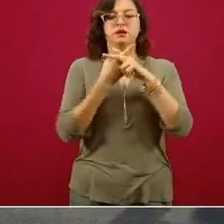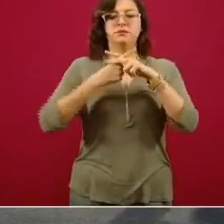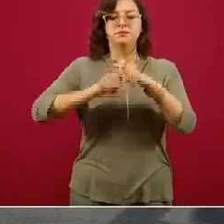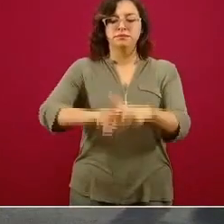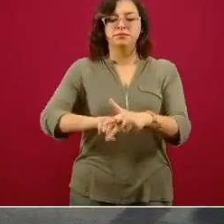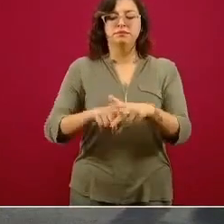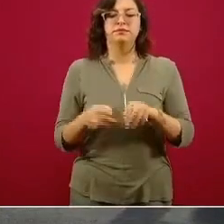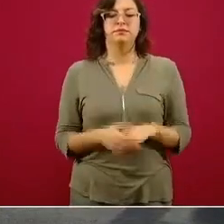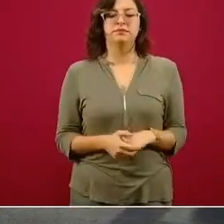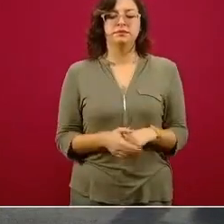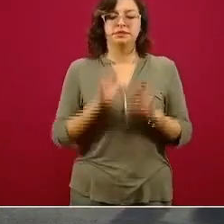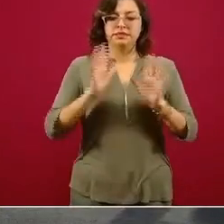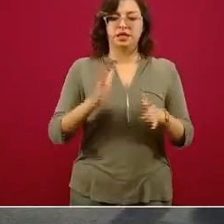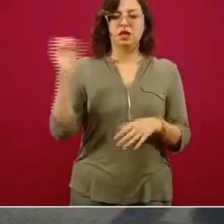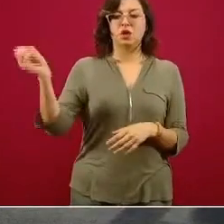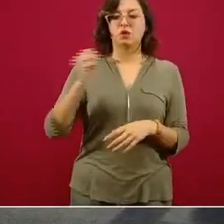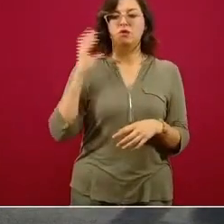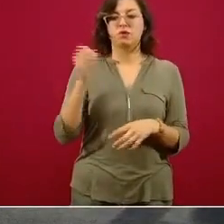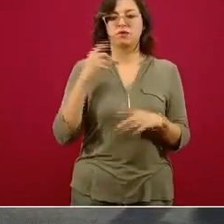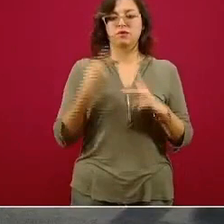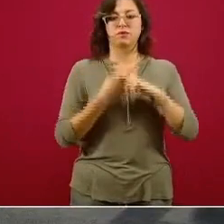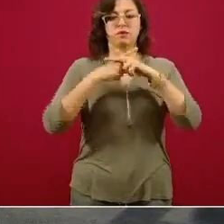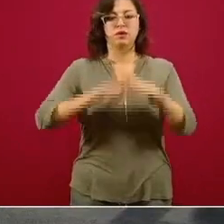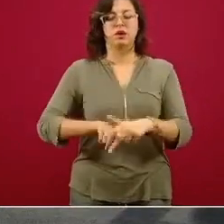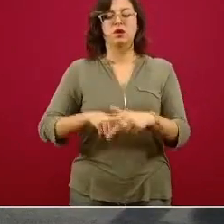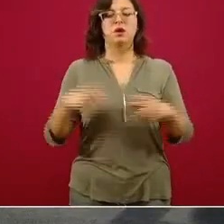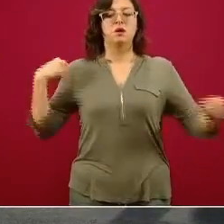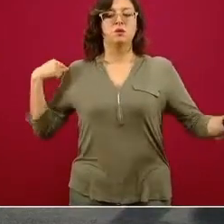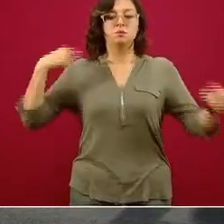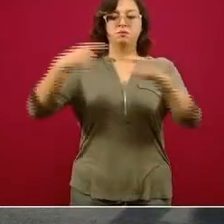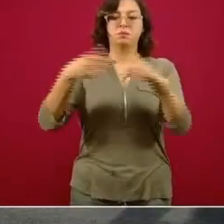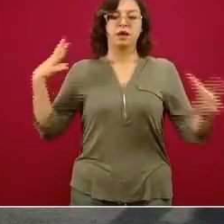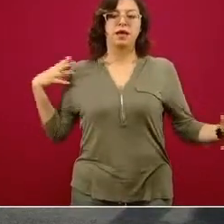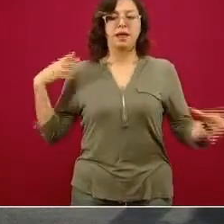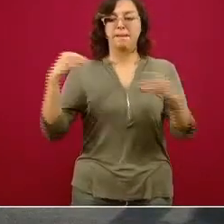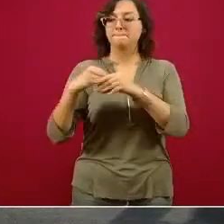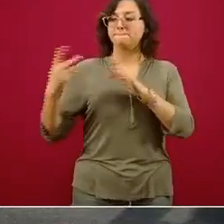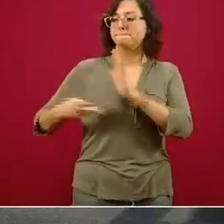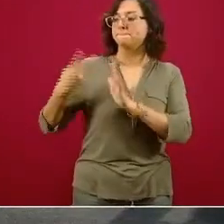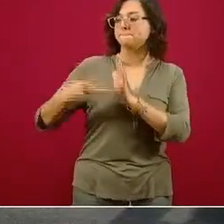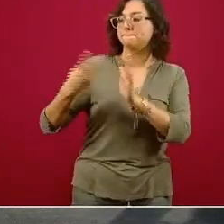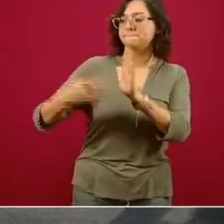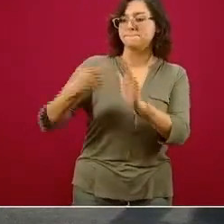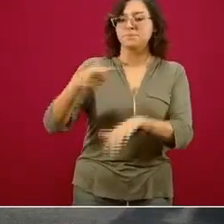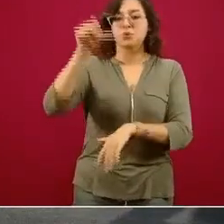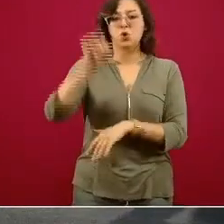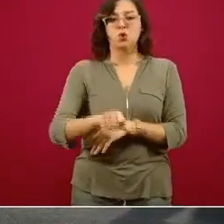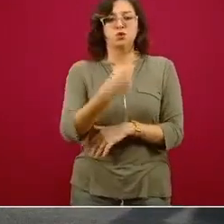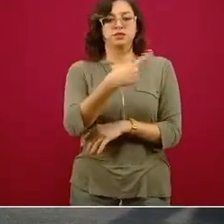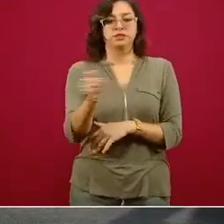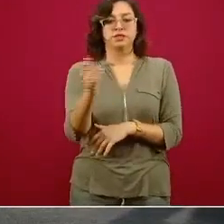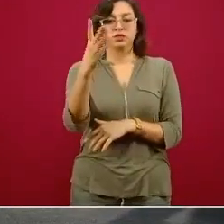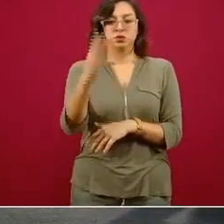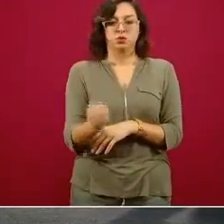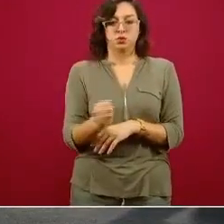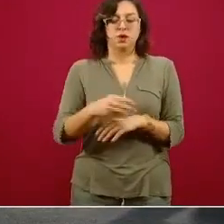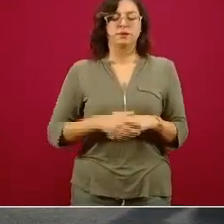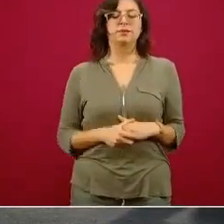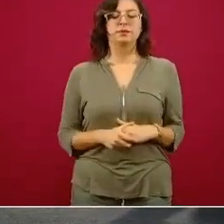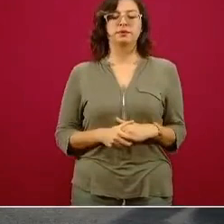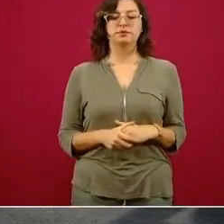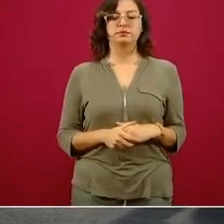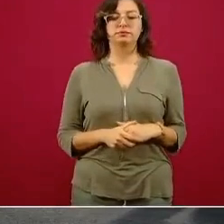Estamos iniciando ya esta conferencia vespertina número 109, si mal no recuerdo, va a aparecer aquí en la primera